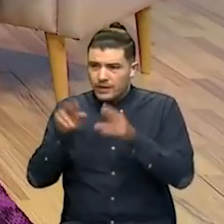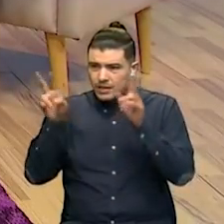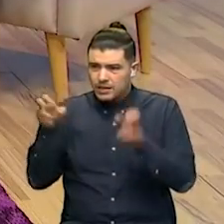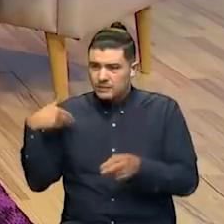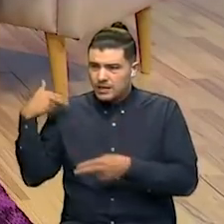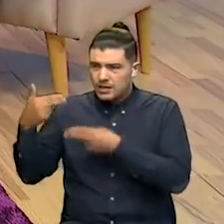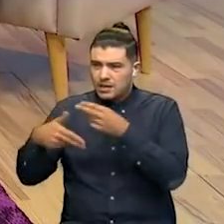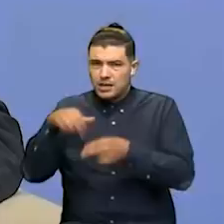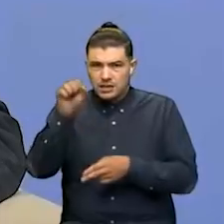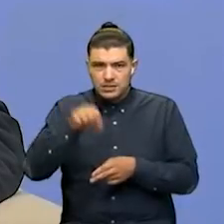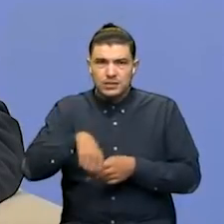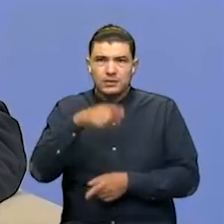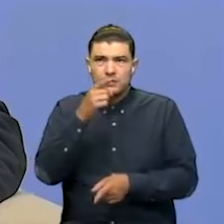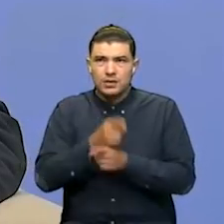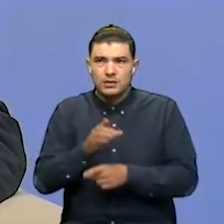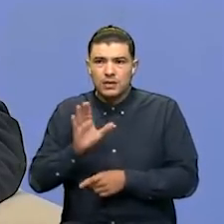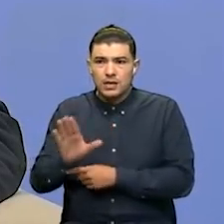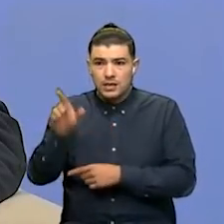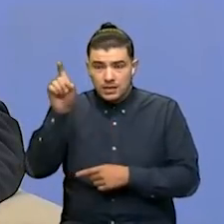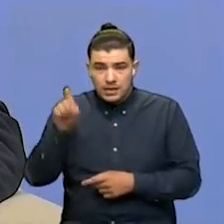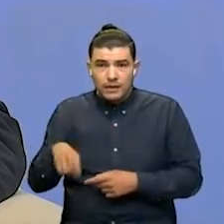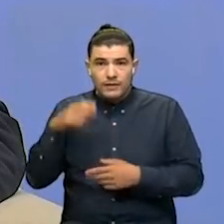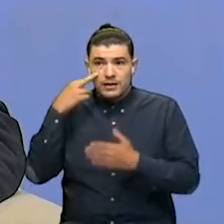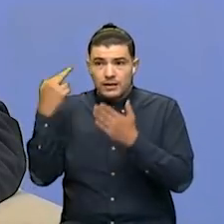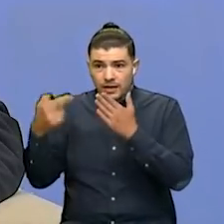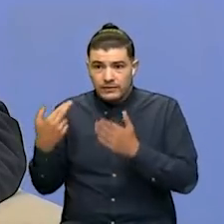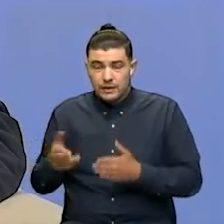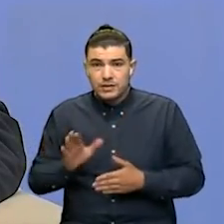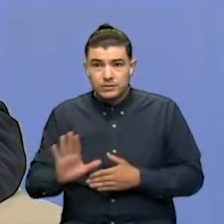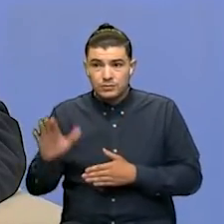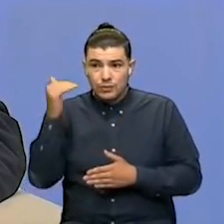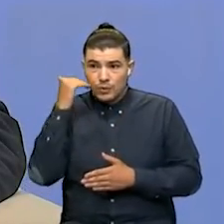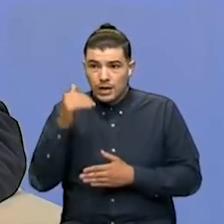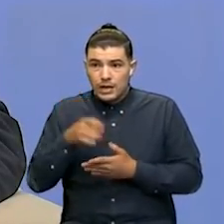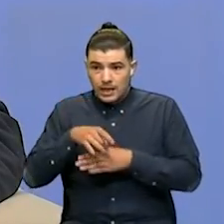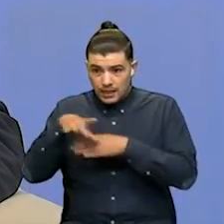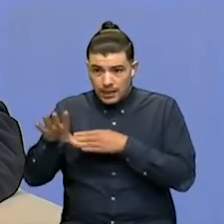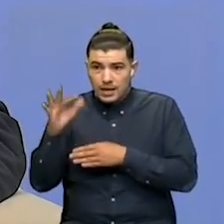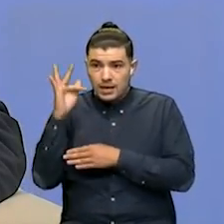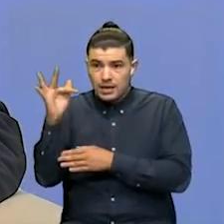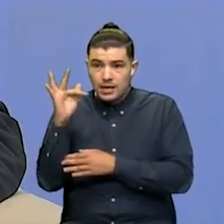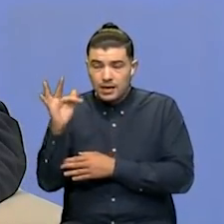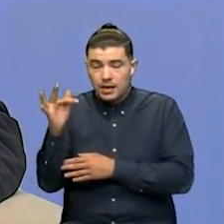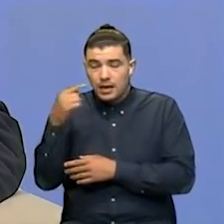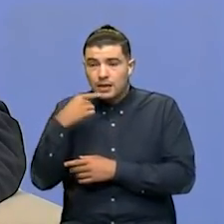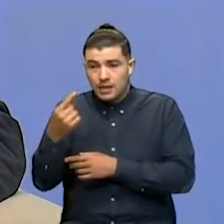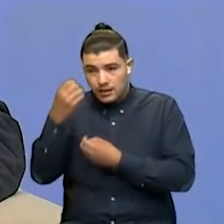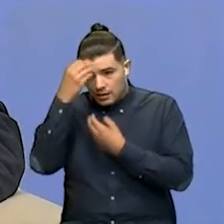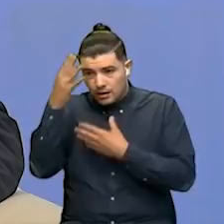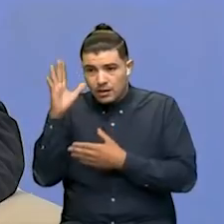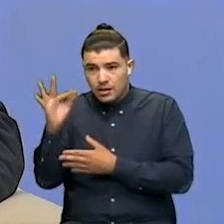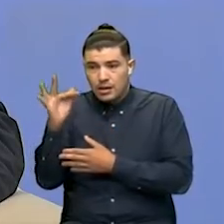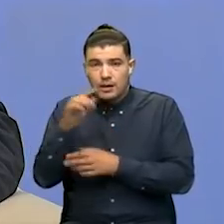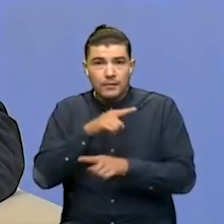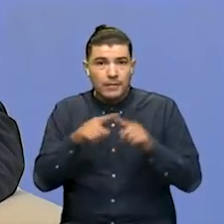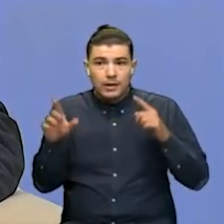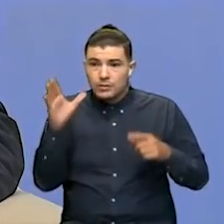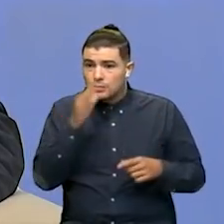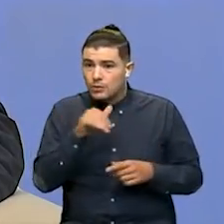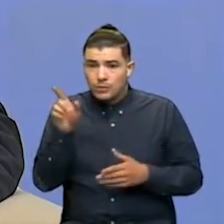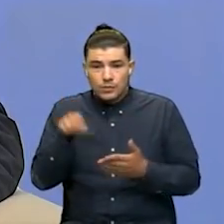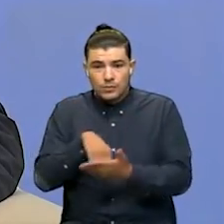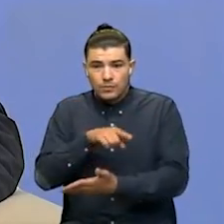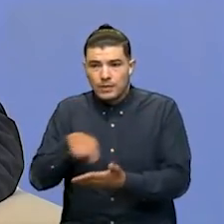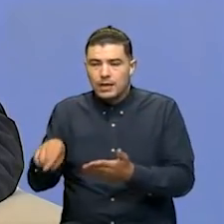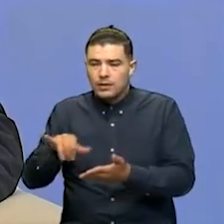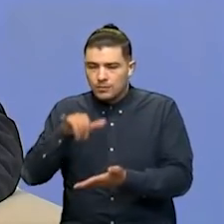sucesoral. Exactamente. Ahí tendríamos que mirar, si la señora dejó testamento, pues se haría la voluntad, lo que dice el testamento. Pero si no hay testamento,